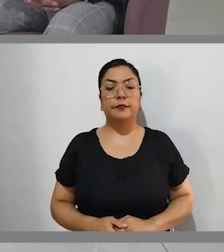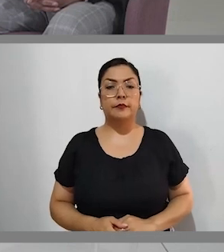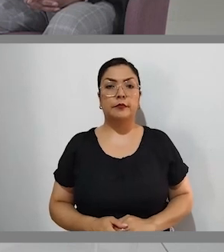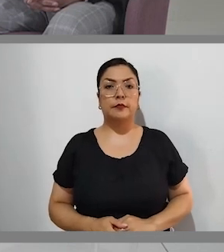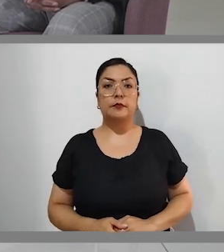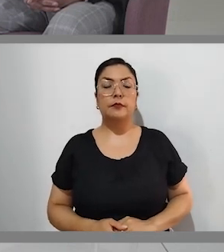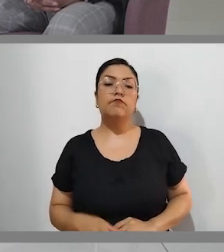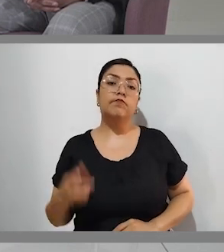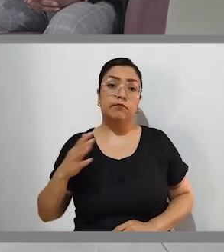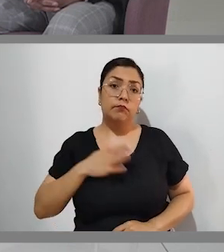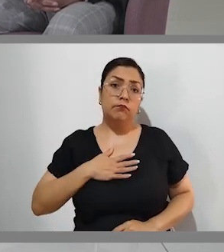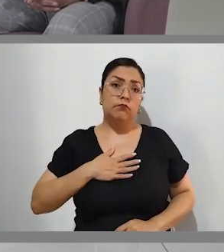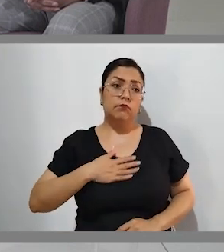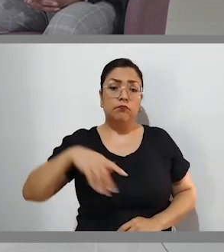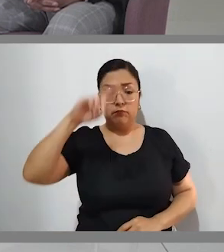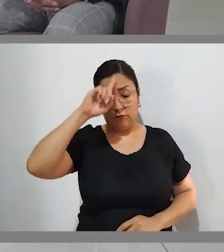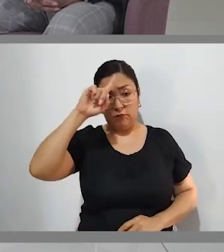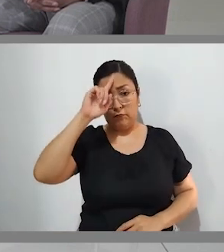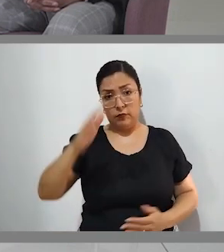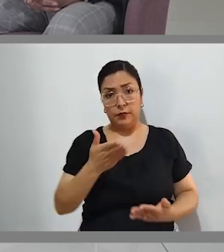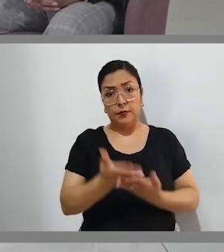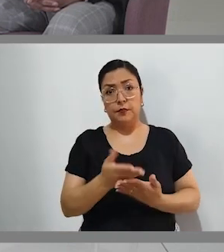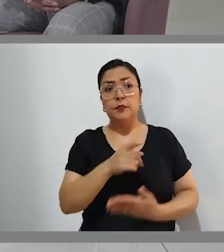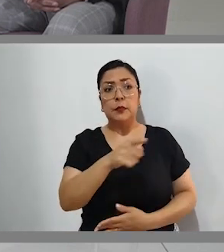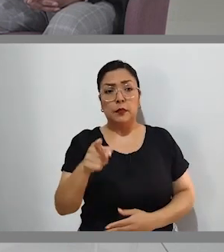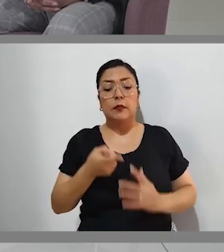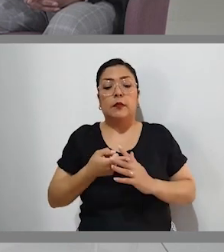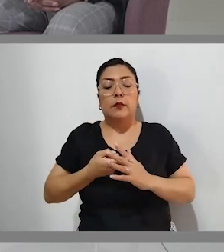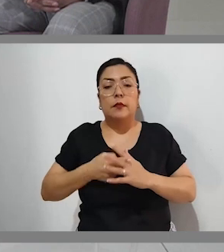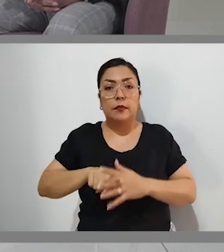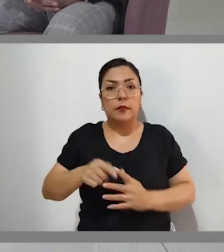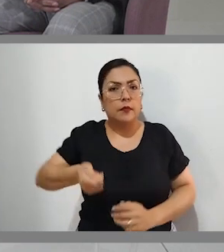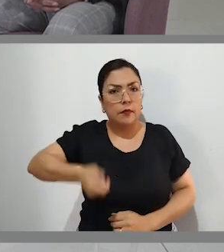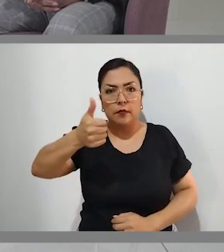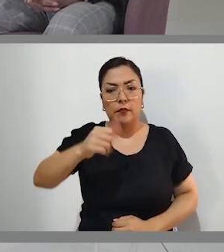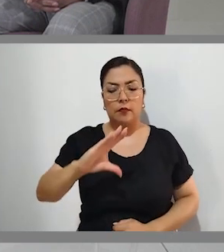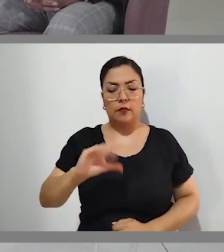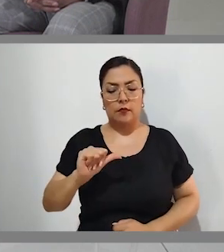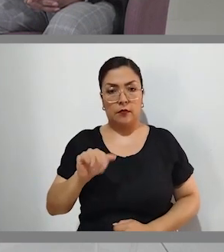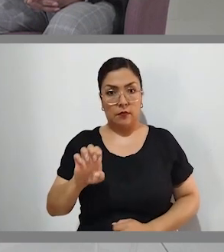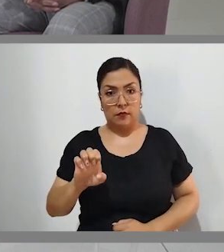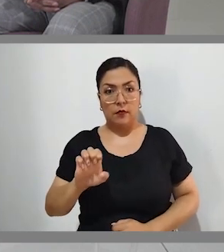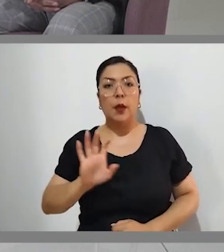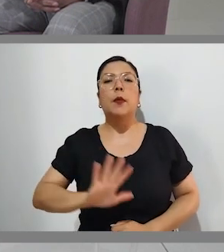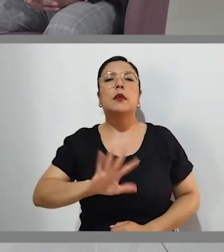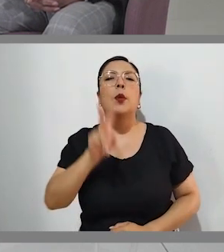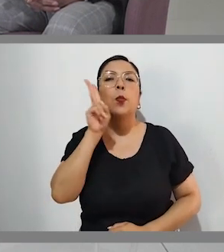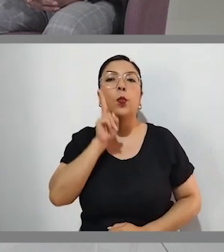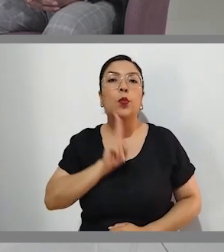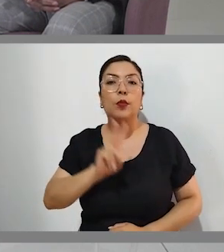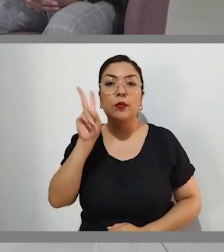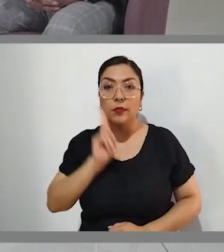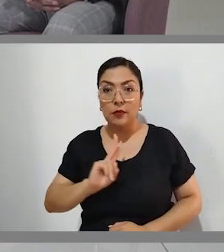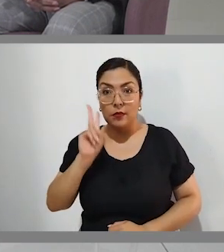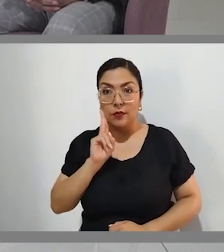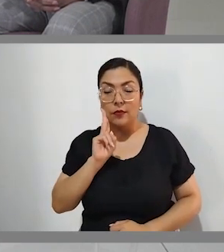personal, que empiecen como capacitador asistente electoral, porque eso les permite tener de primera mano una percepción real